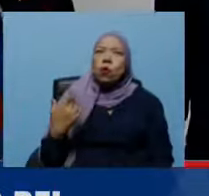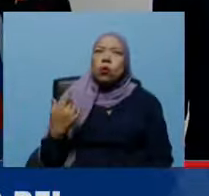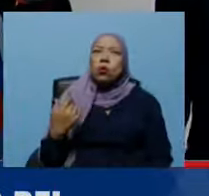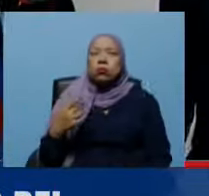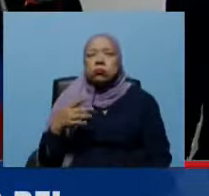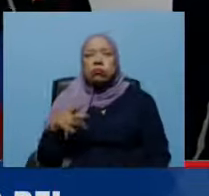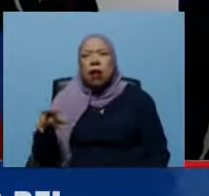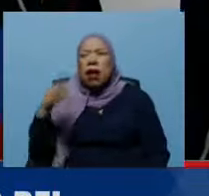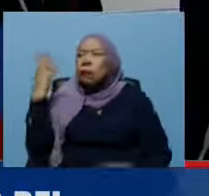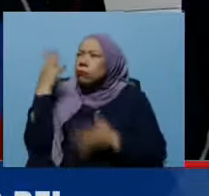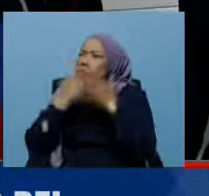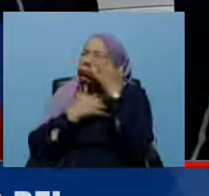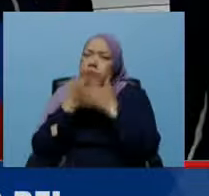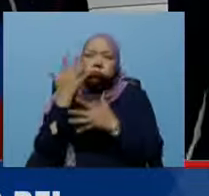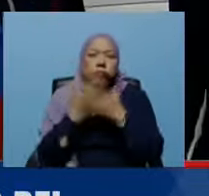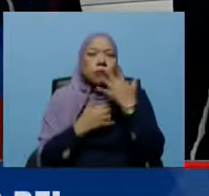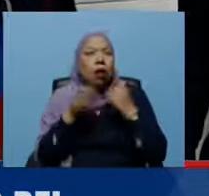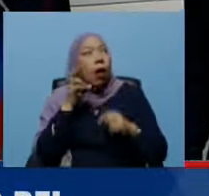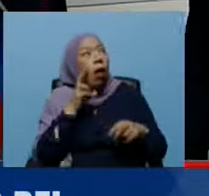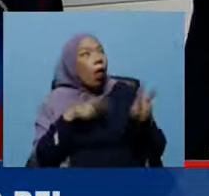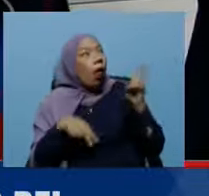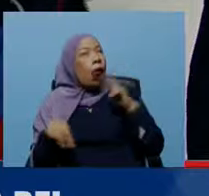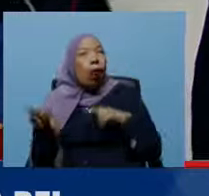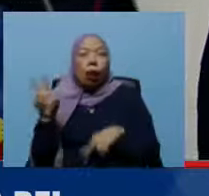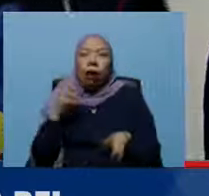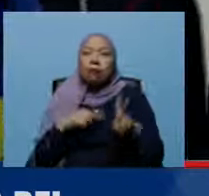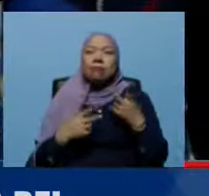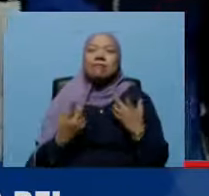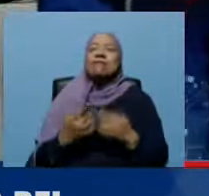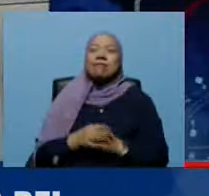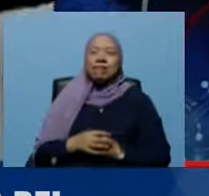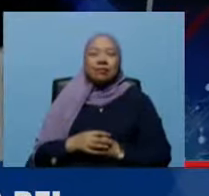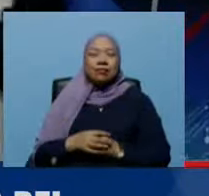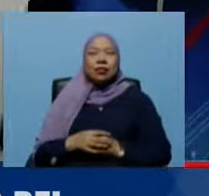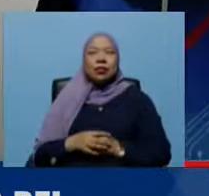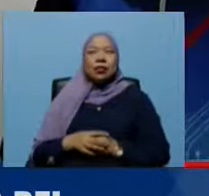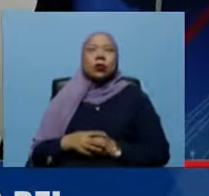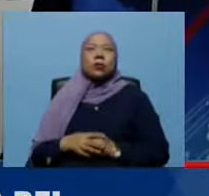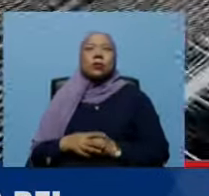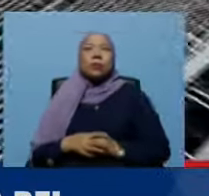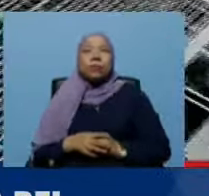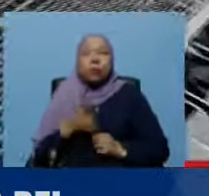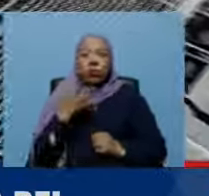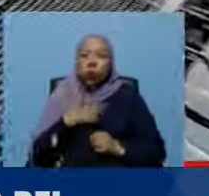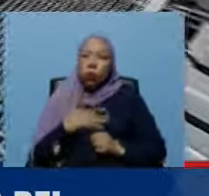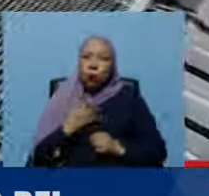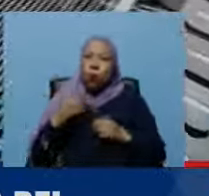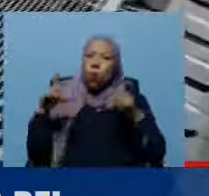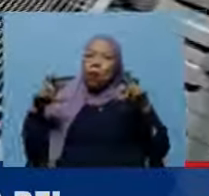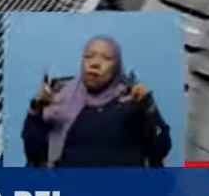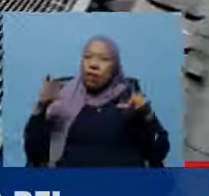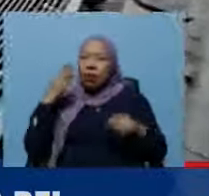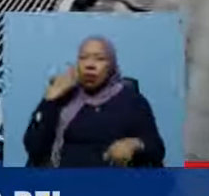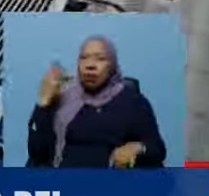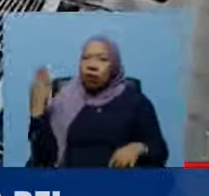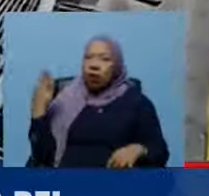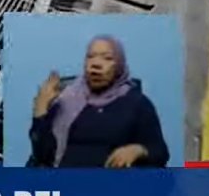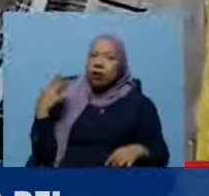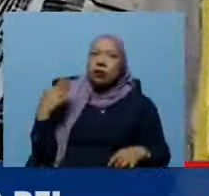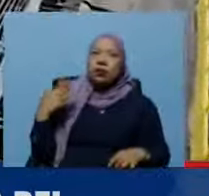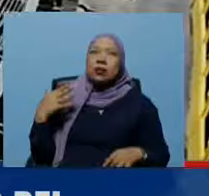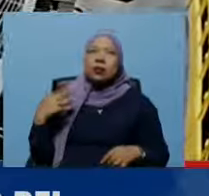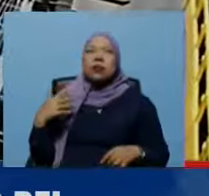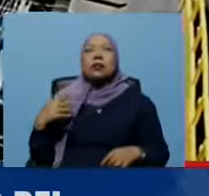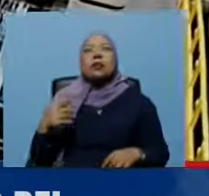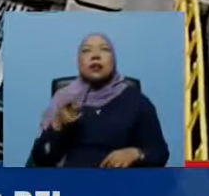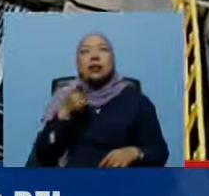se distrae. Ramón, entonces aquí tenemos el centro de mando. Déjame ver ahí en la ventana. Allá viene, miren,